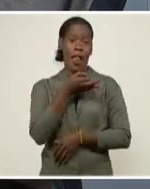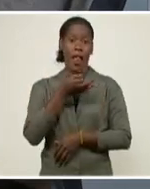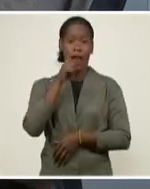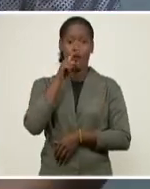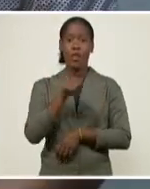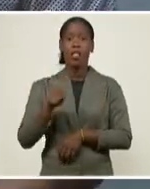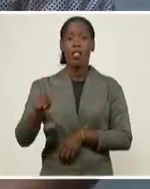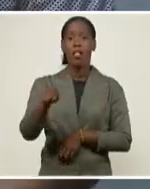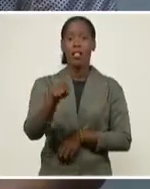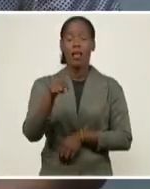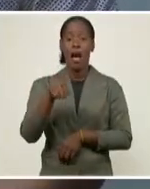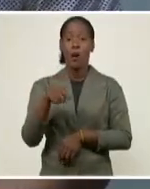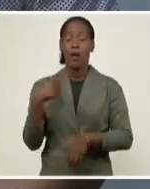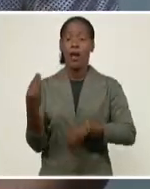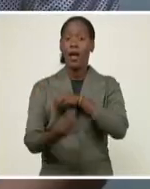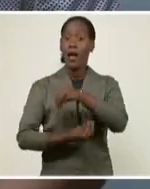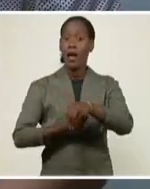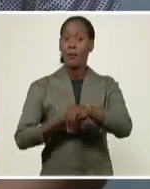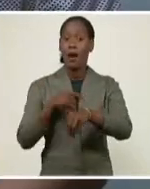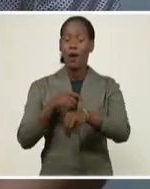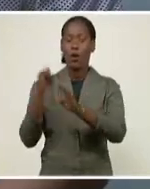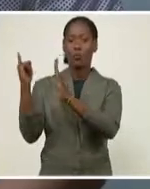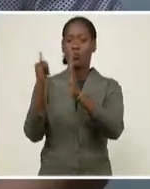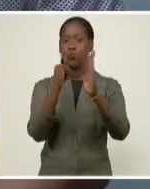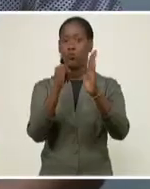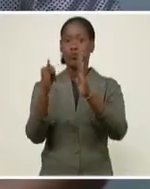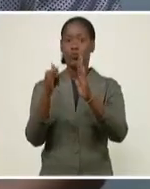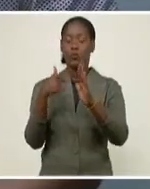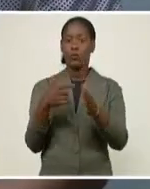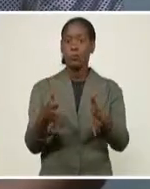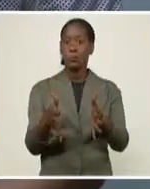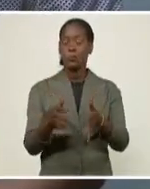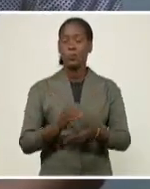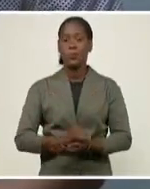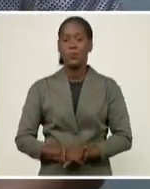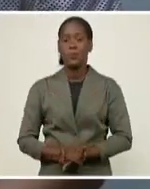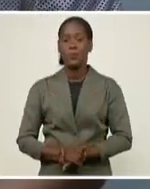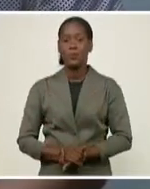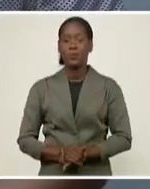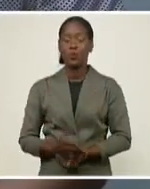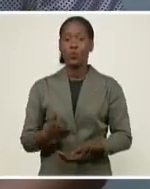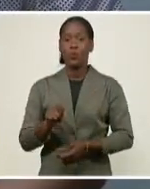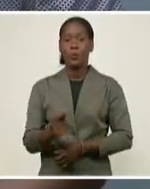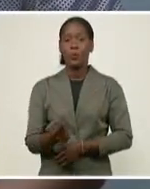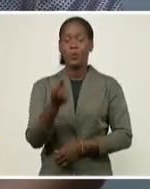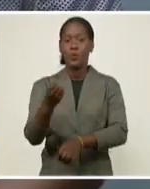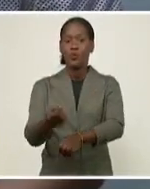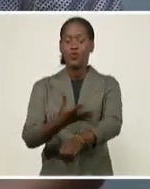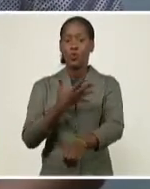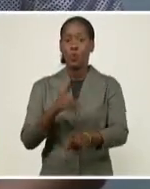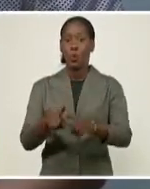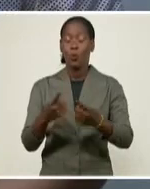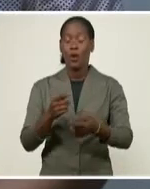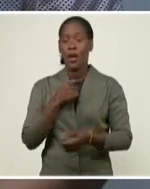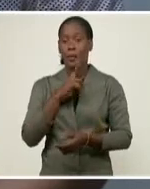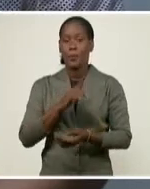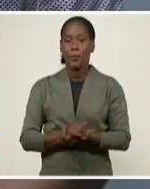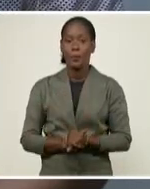hablando a una cámara. Sin duda ha sido un reto y un compromiso a la vez, ¿no? Tengamos en cuenta que la asignatura de